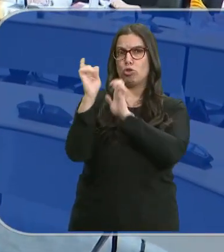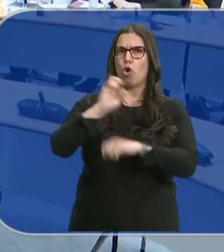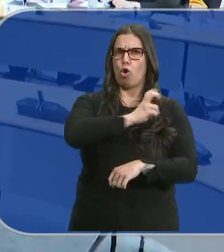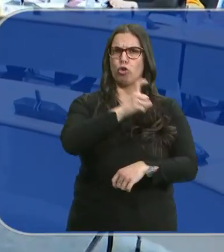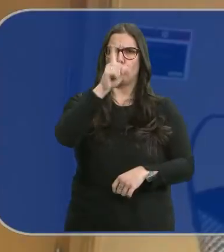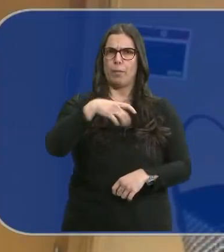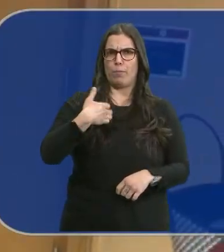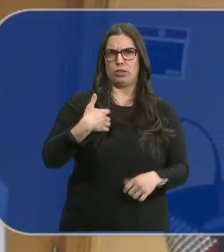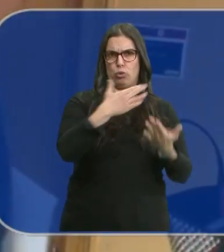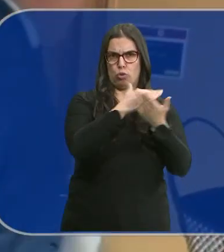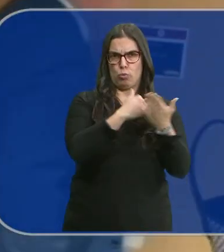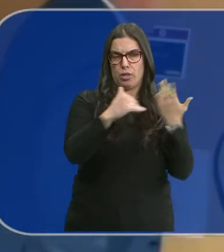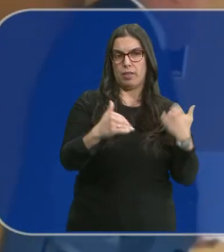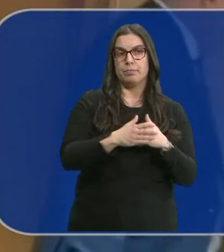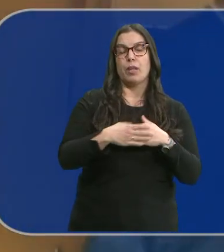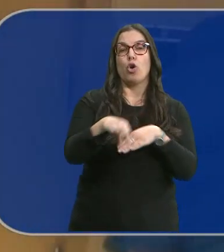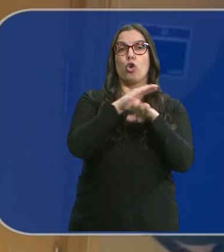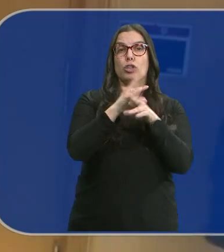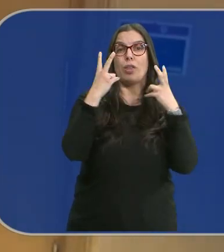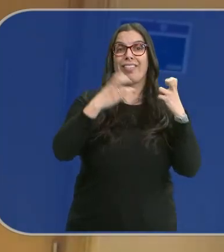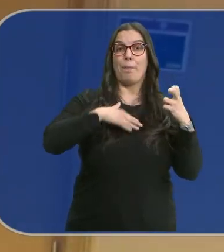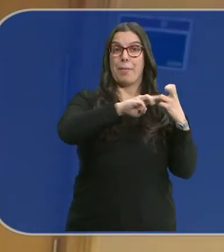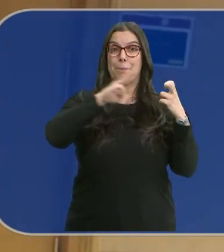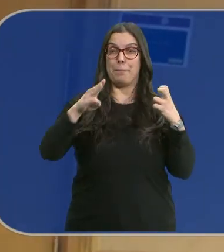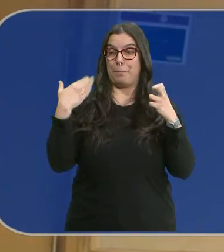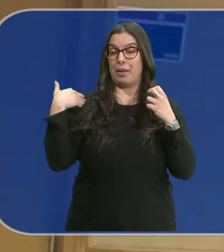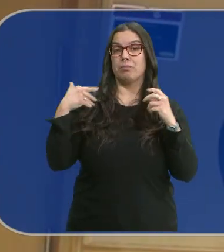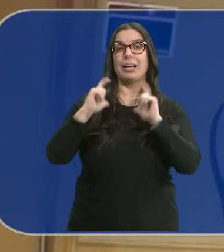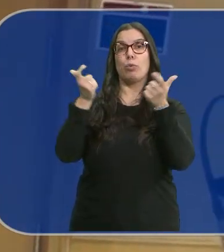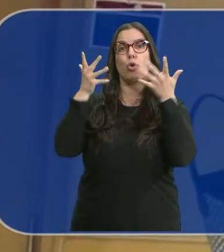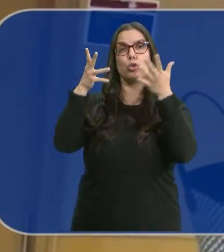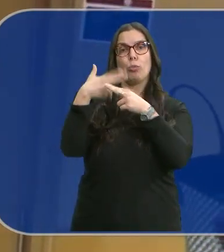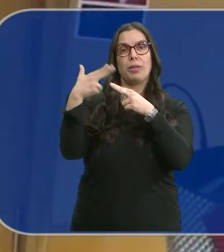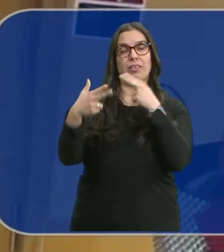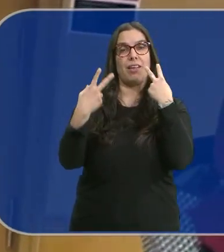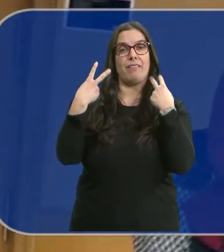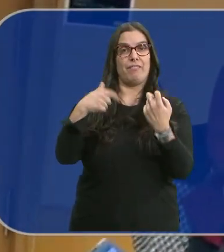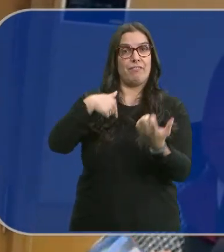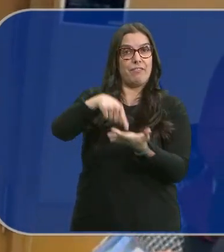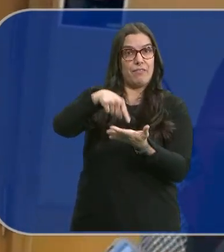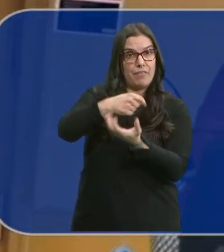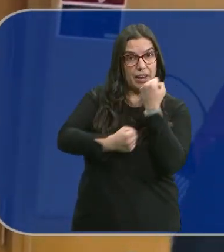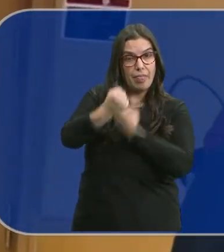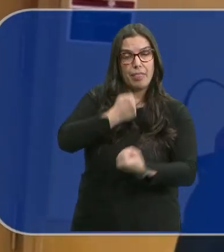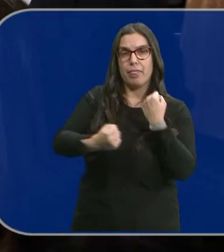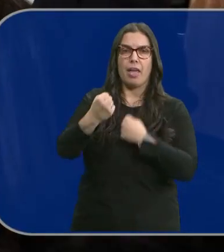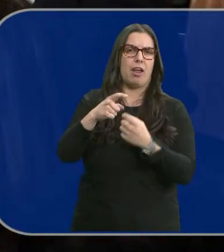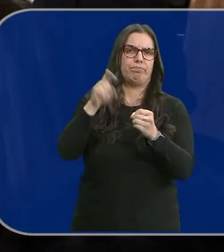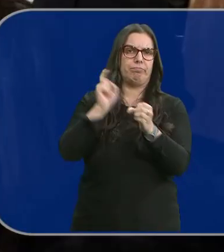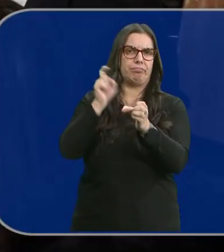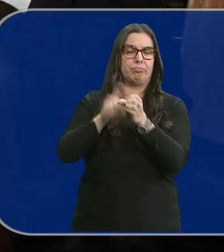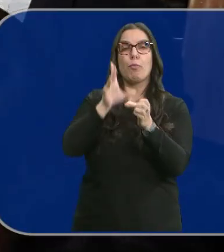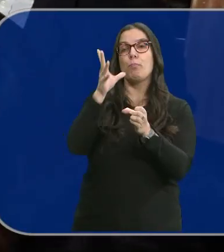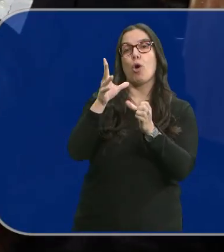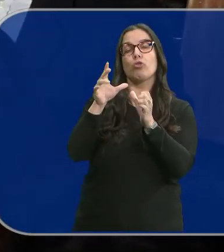comunidades autónomas. Los consejeros de Hacienda del PP abandonaron una reunión del Consejo de Política Fiscal y Financiera porque el Gobierno negoció solo